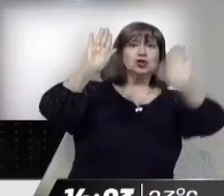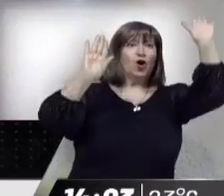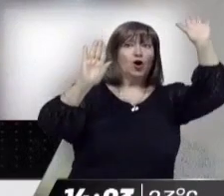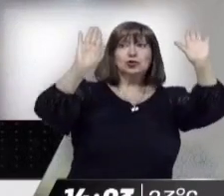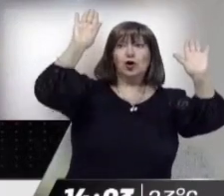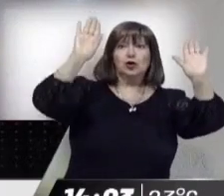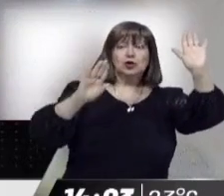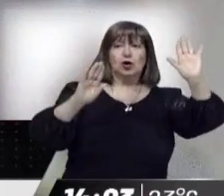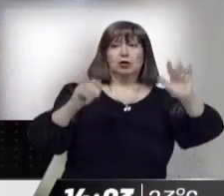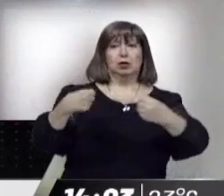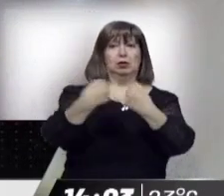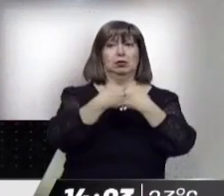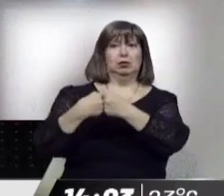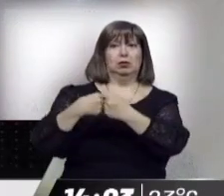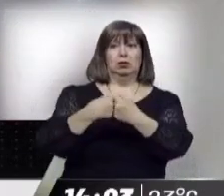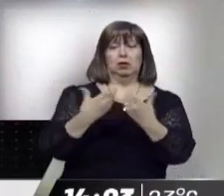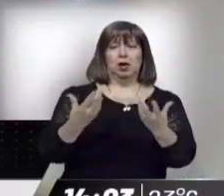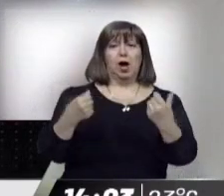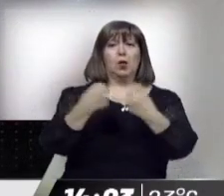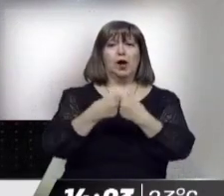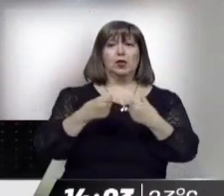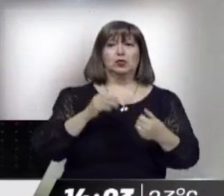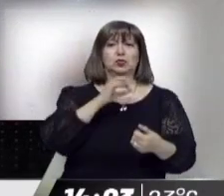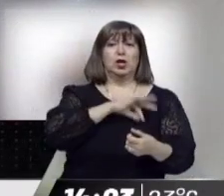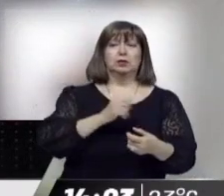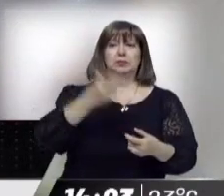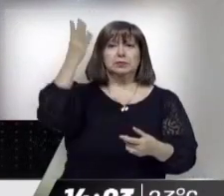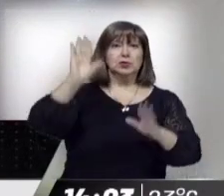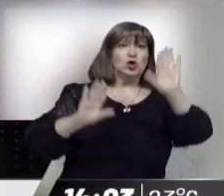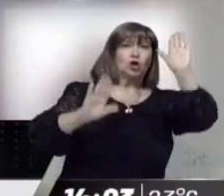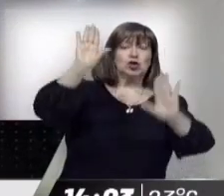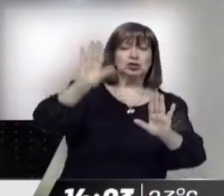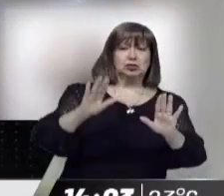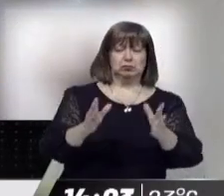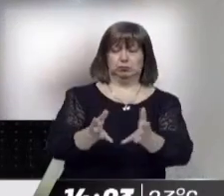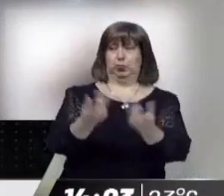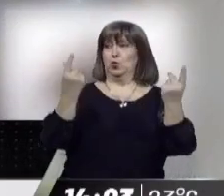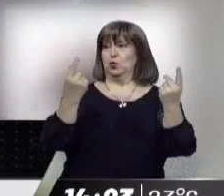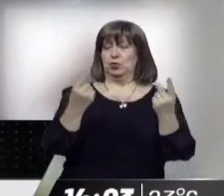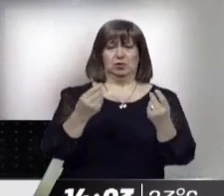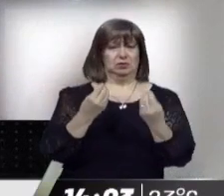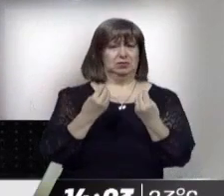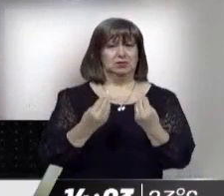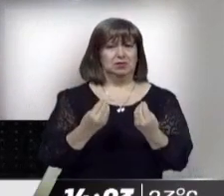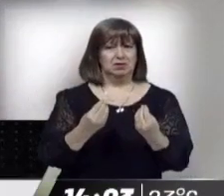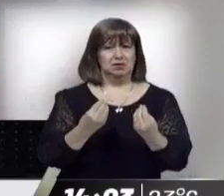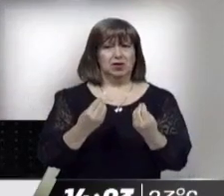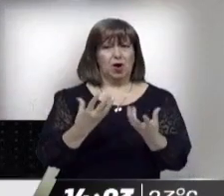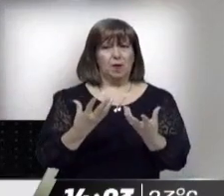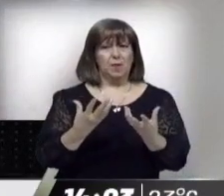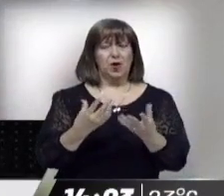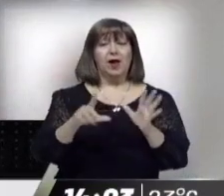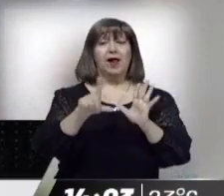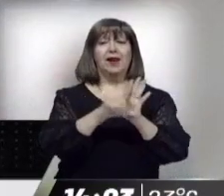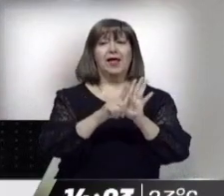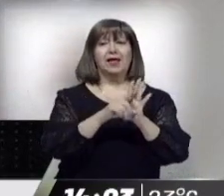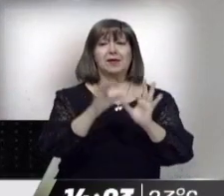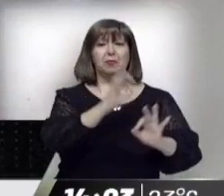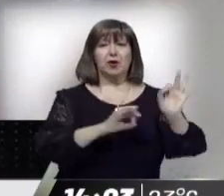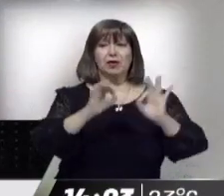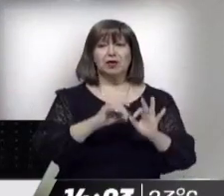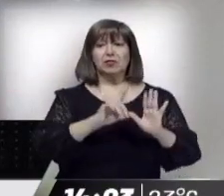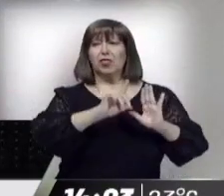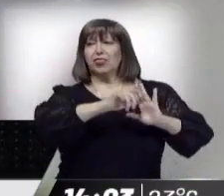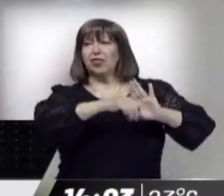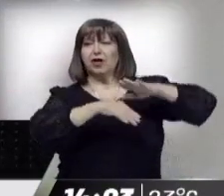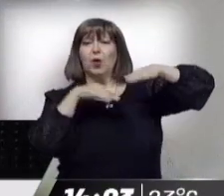el salario? Claro. 1, 2, 3, levanten la mano. Exacto. Es como que genera mucho malestar eso. Subrepticiamente lo hicieron. Claro.